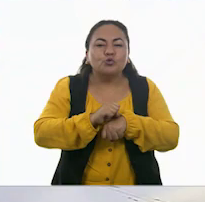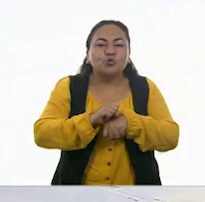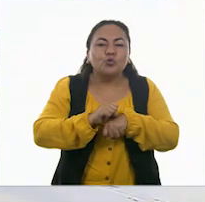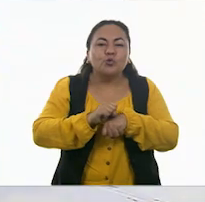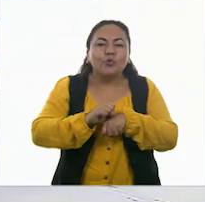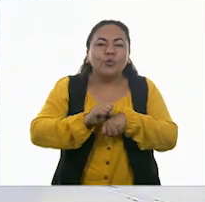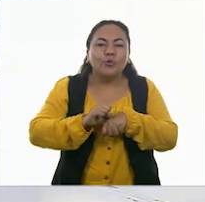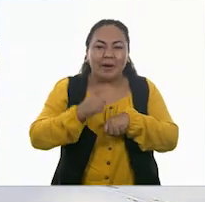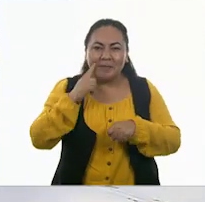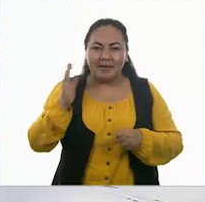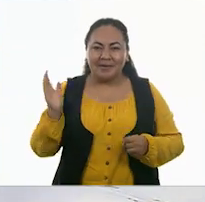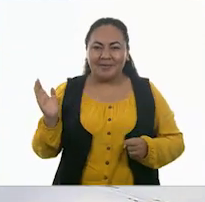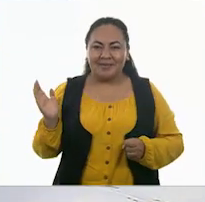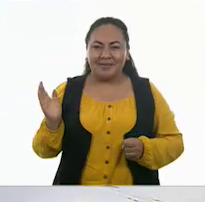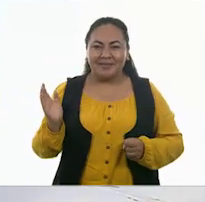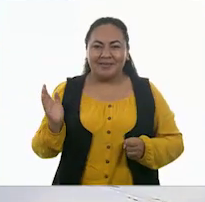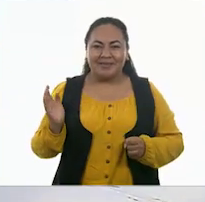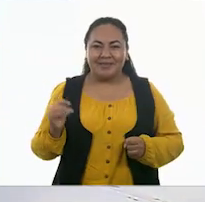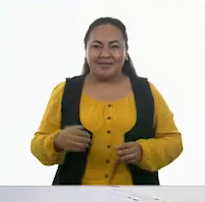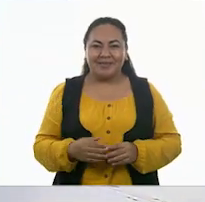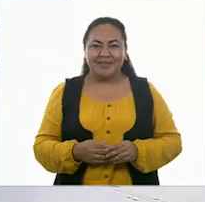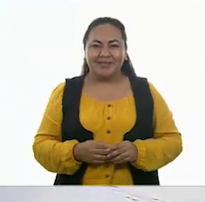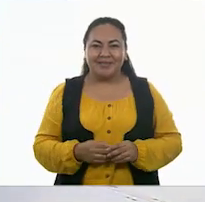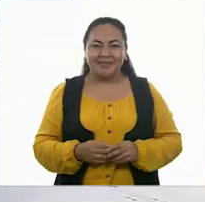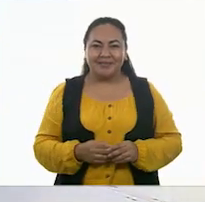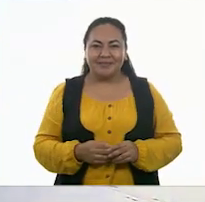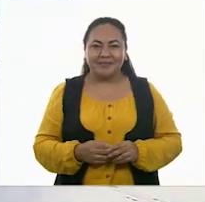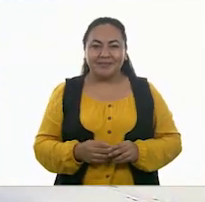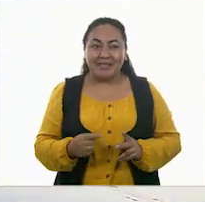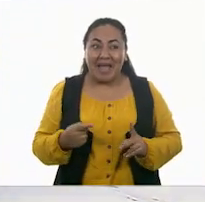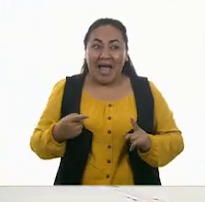vamos. Cámara lenta. Excelente.